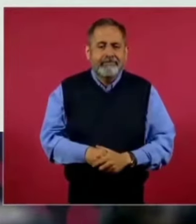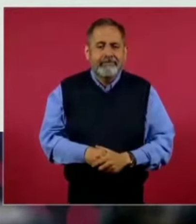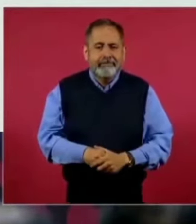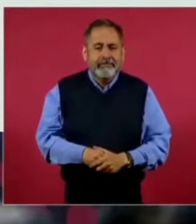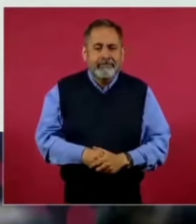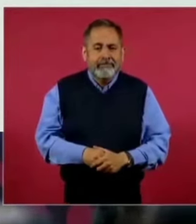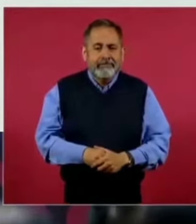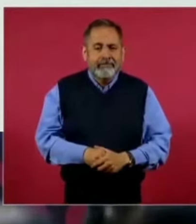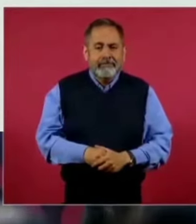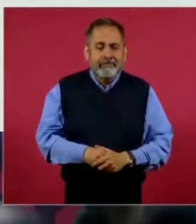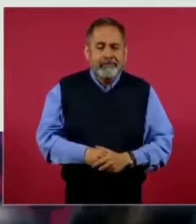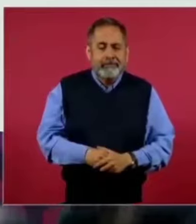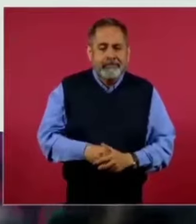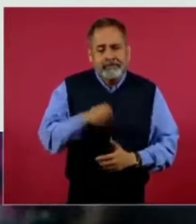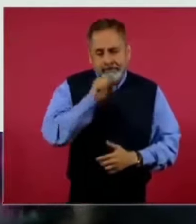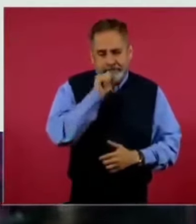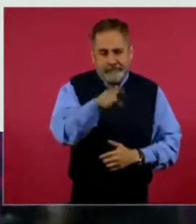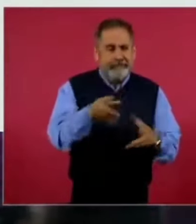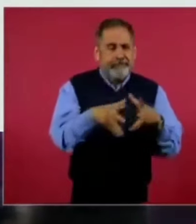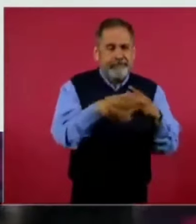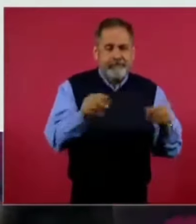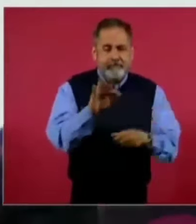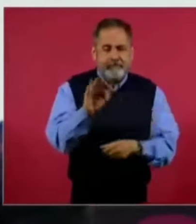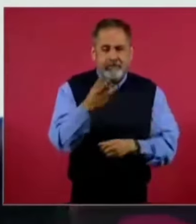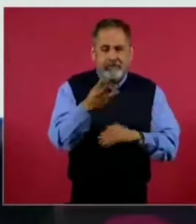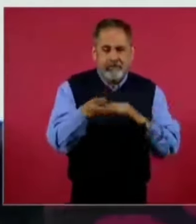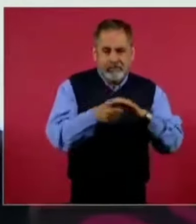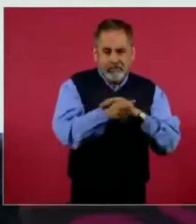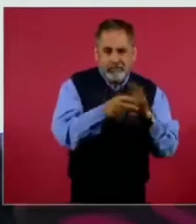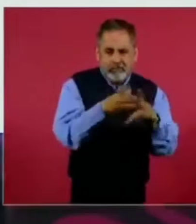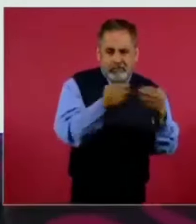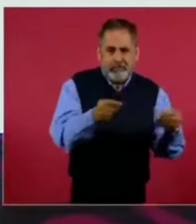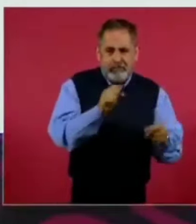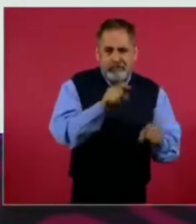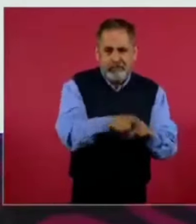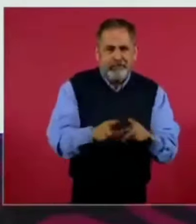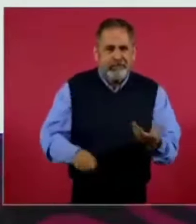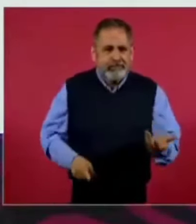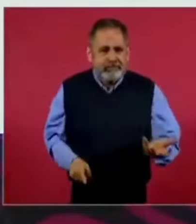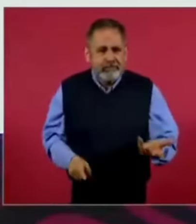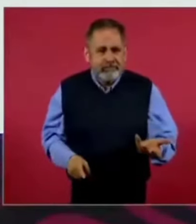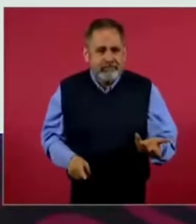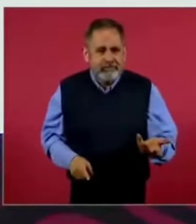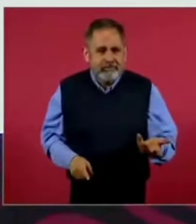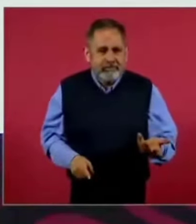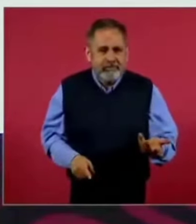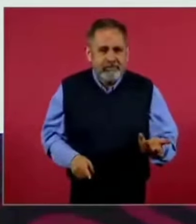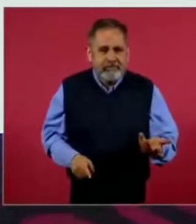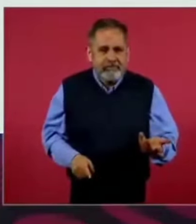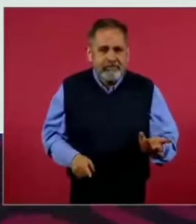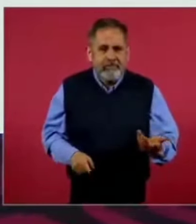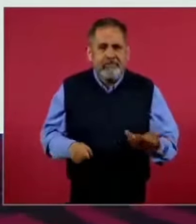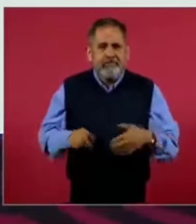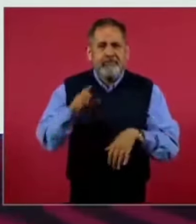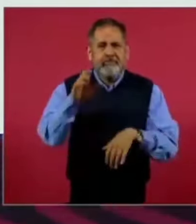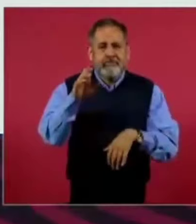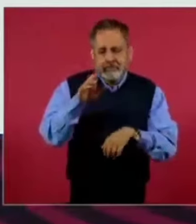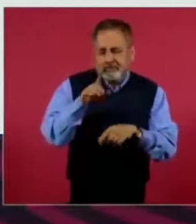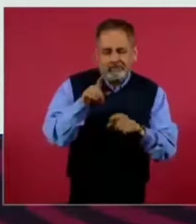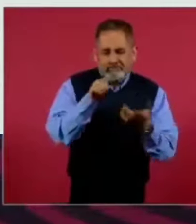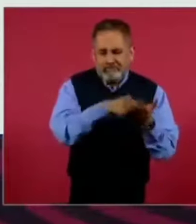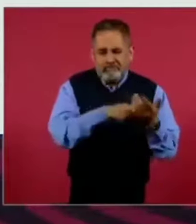y la desaparición de los 43 estudiantes mexicanos. Es mucho más